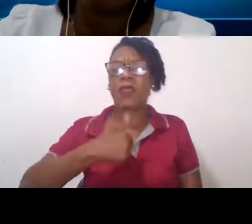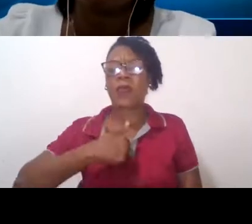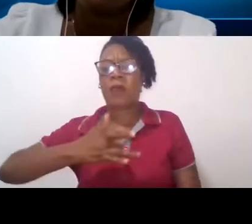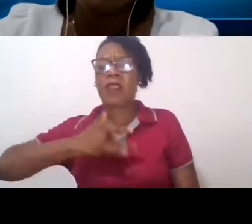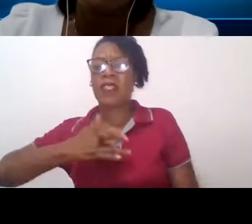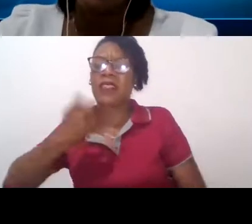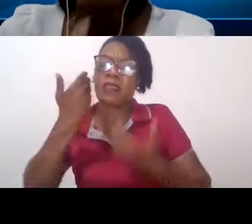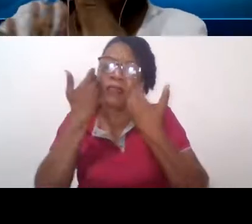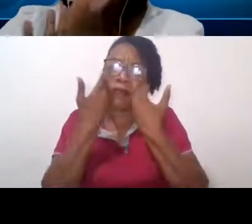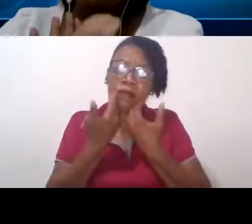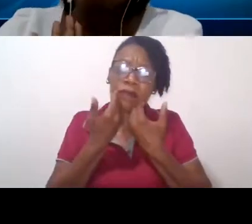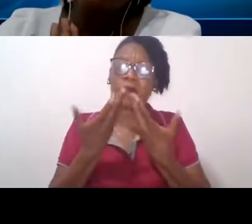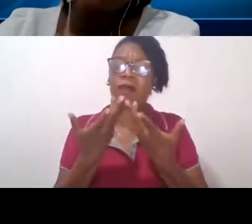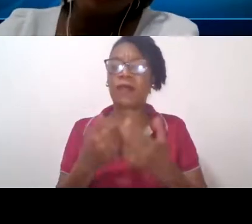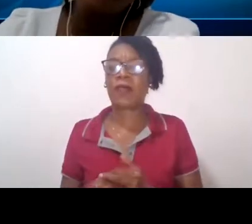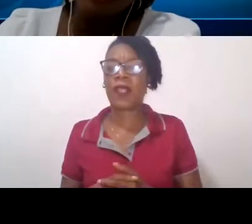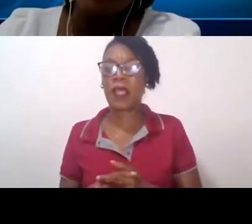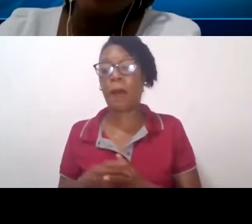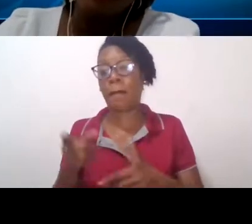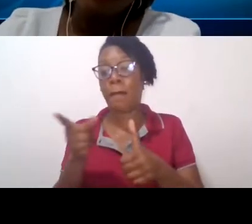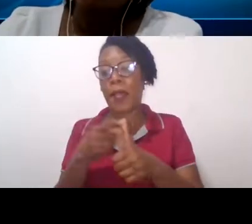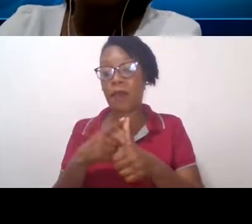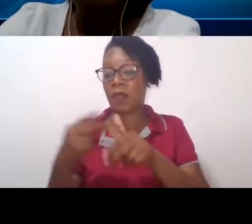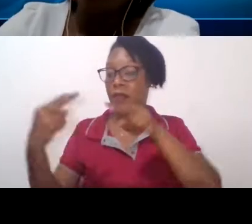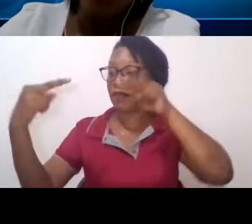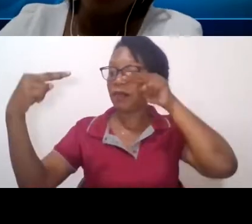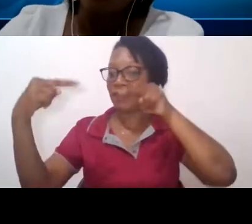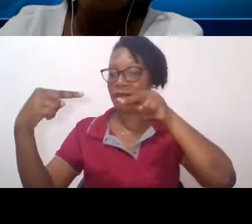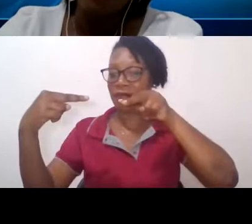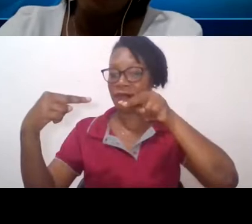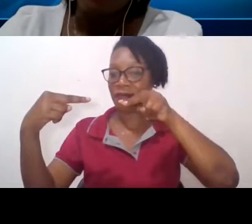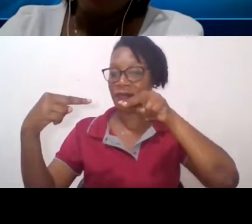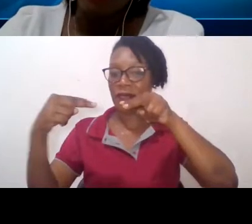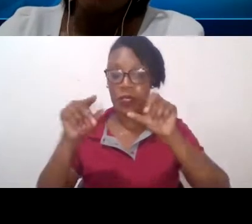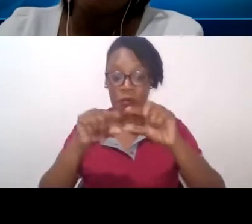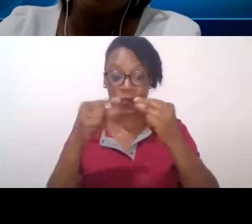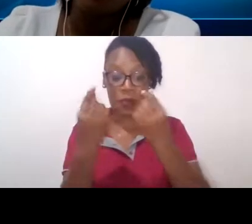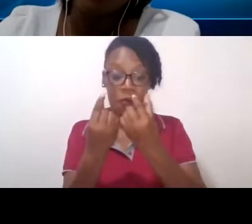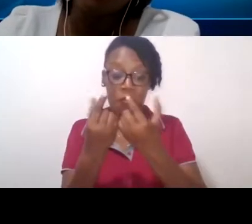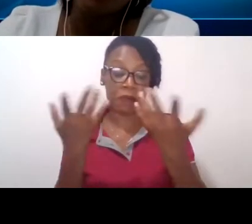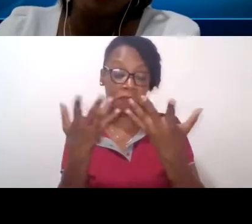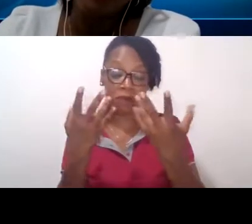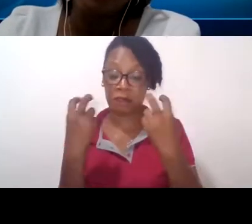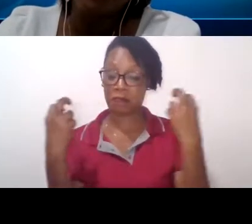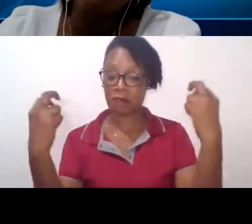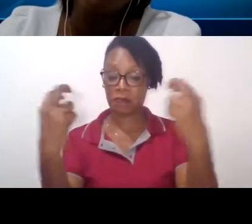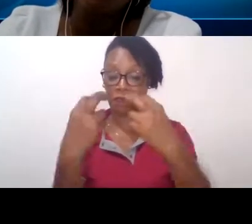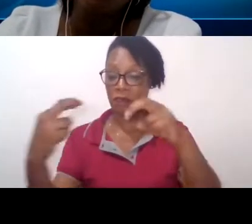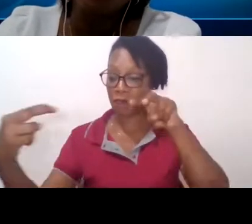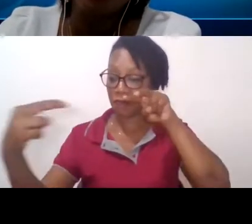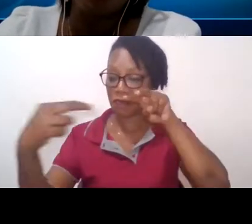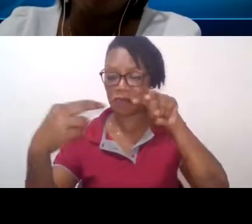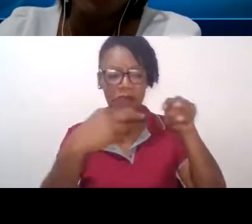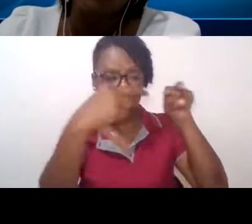permitir que primero que ambos se vean de frente, o si es una situación grupal, que podamos escucharnos y ver qué